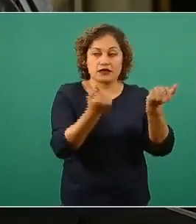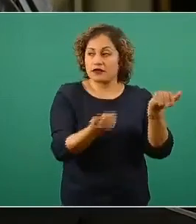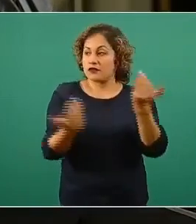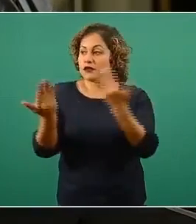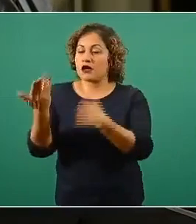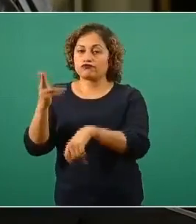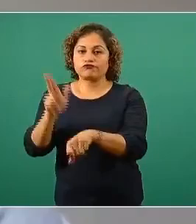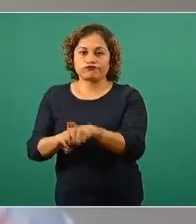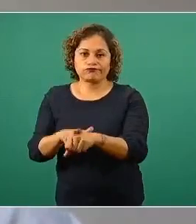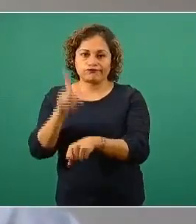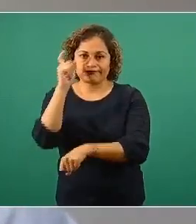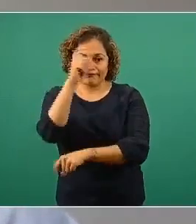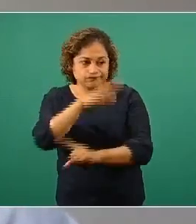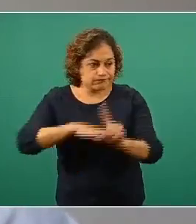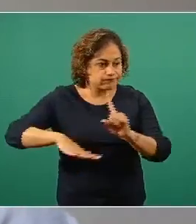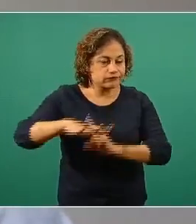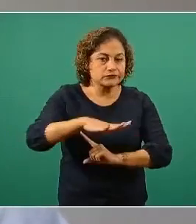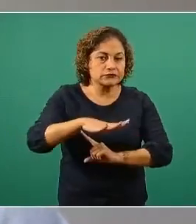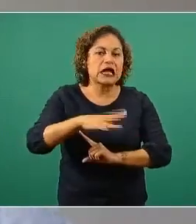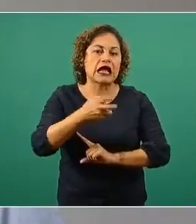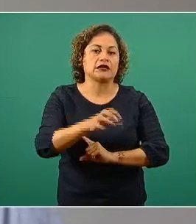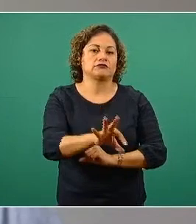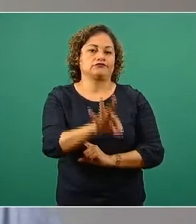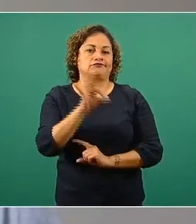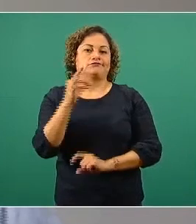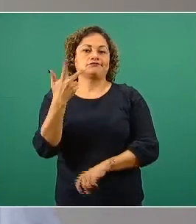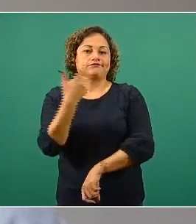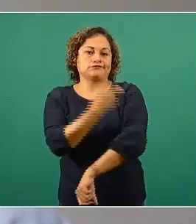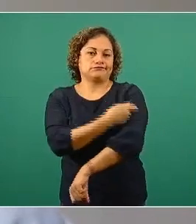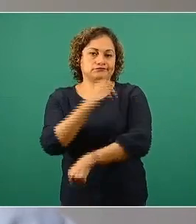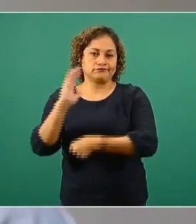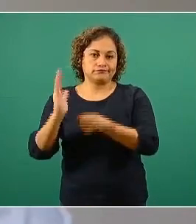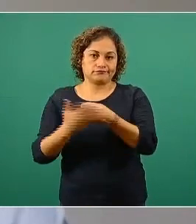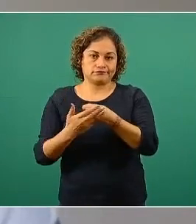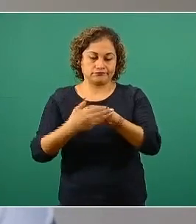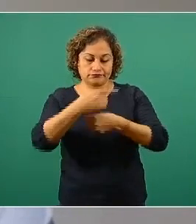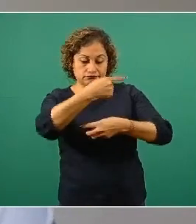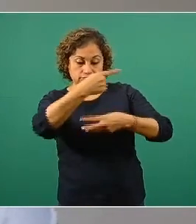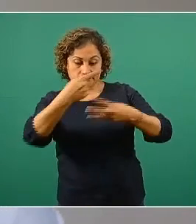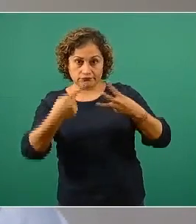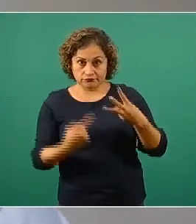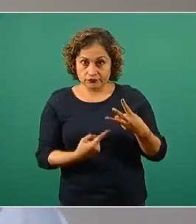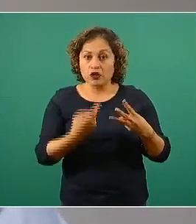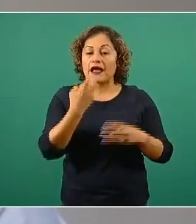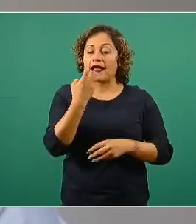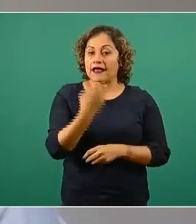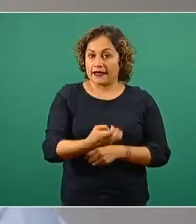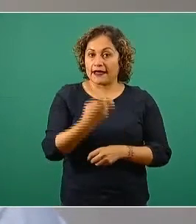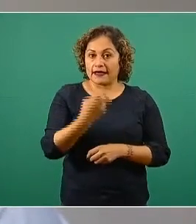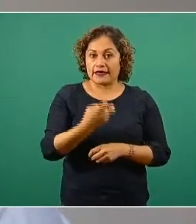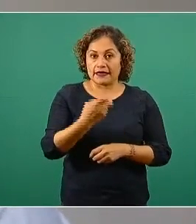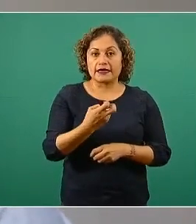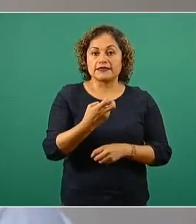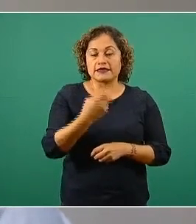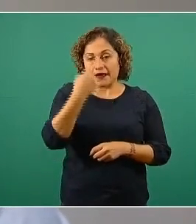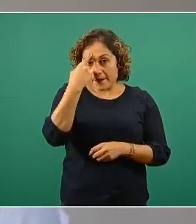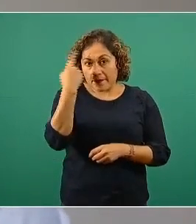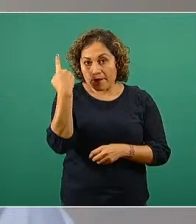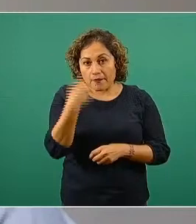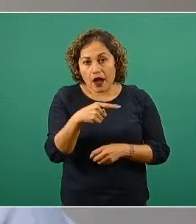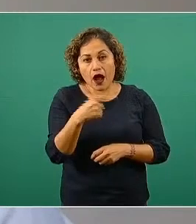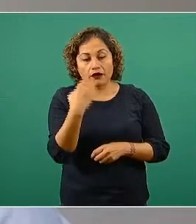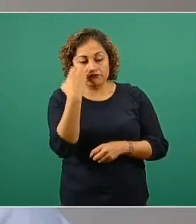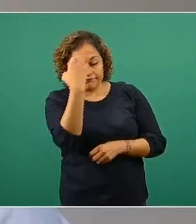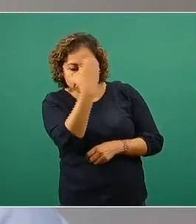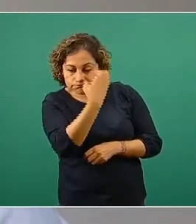salud. Combinando todas estas variables, digamos, para poder definir en su momento un municipio, pues